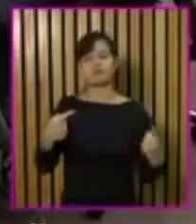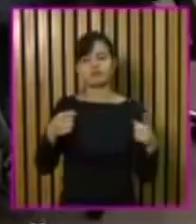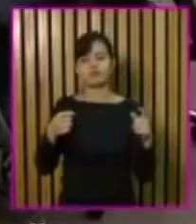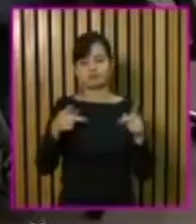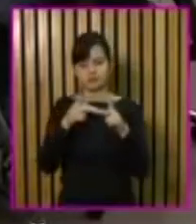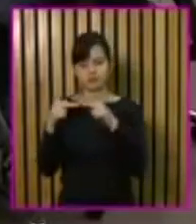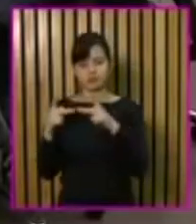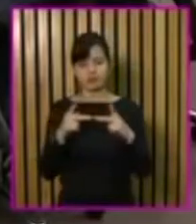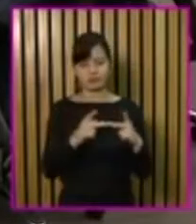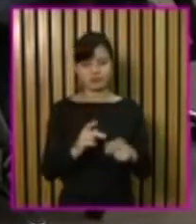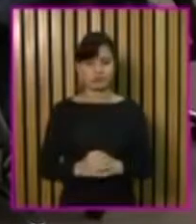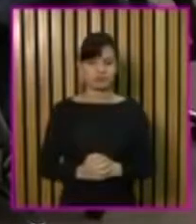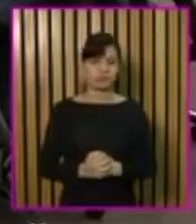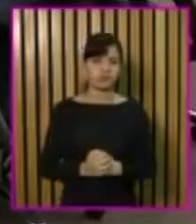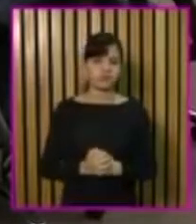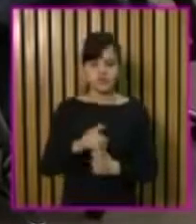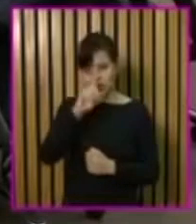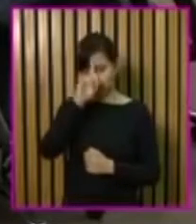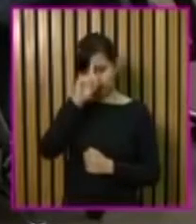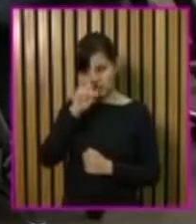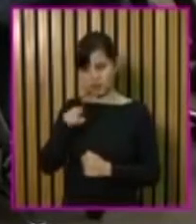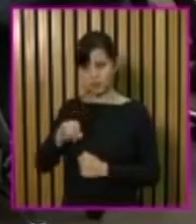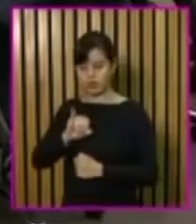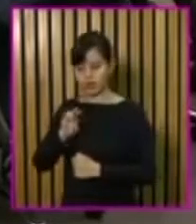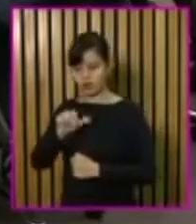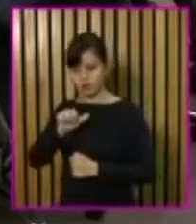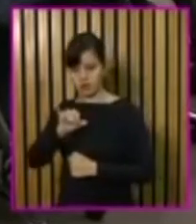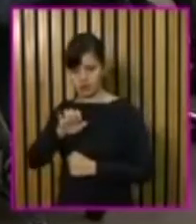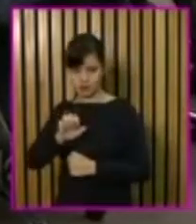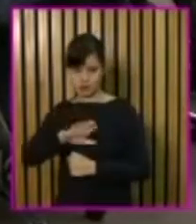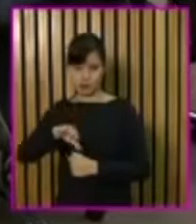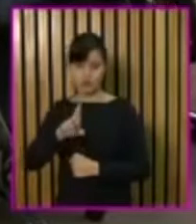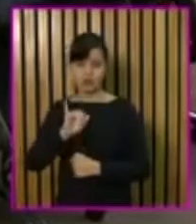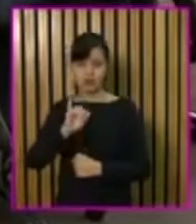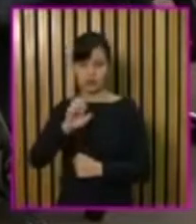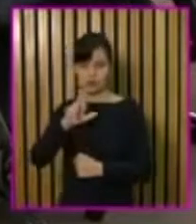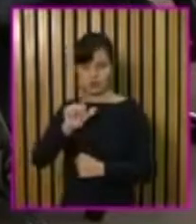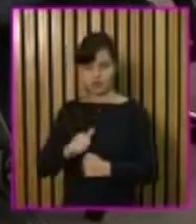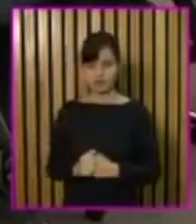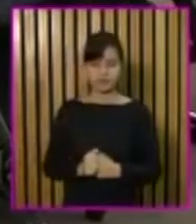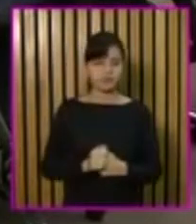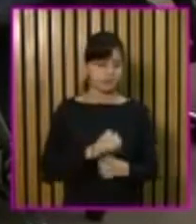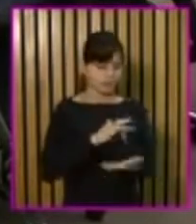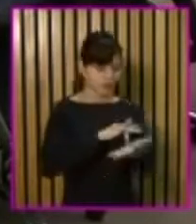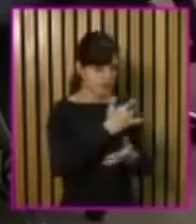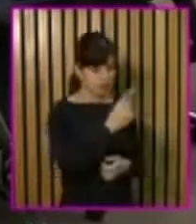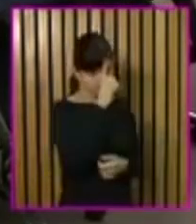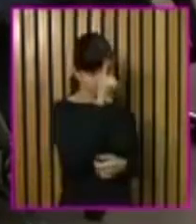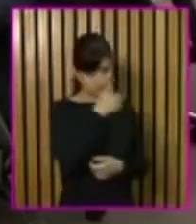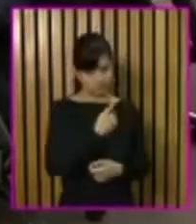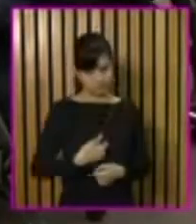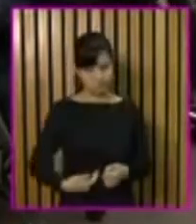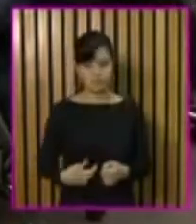ine asimismo se debe cuidar la integración del personal permanente y del servicio profesional que es el mejor capacitado para